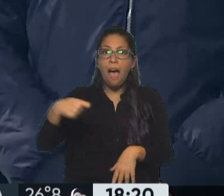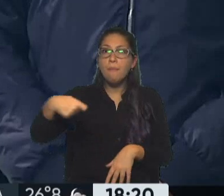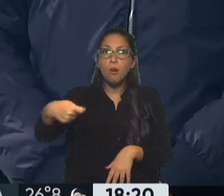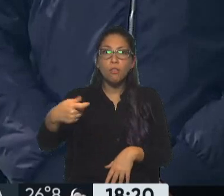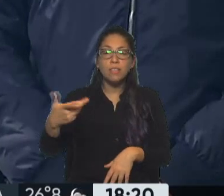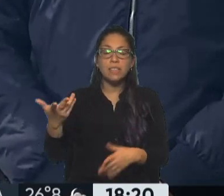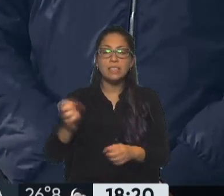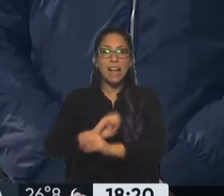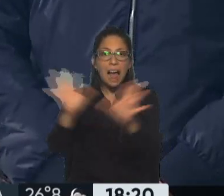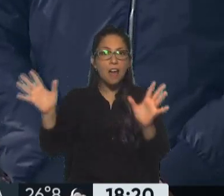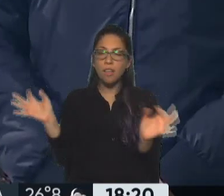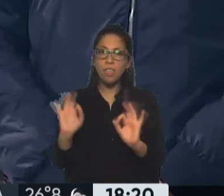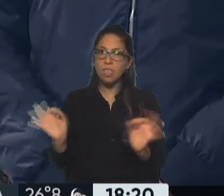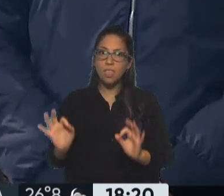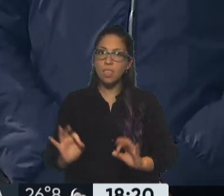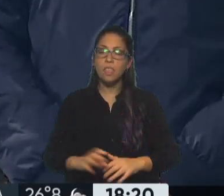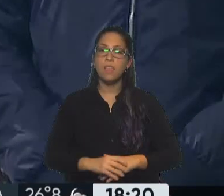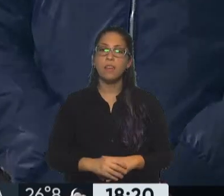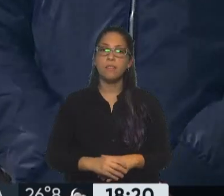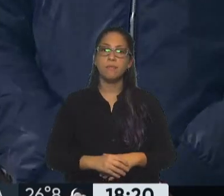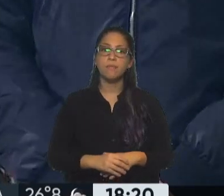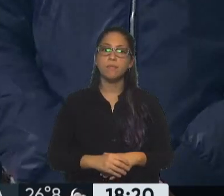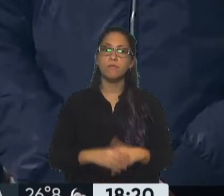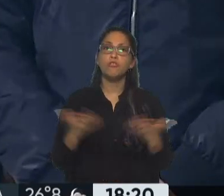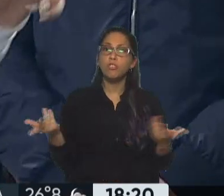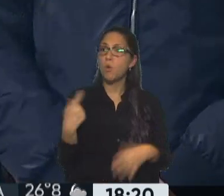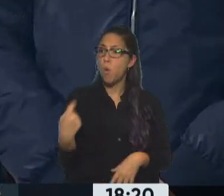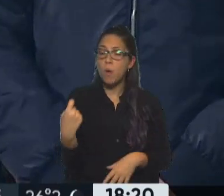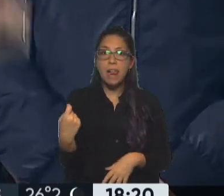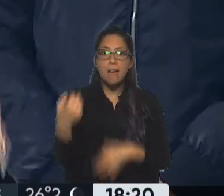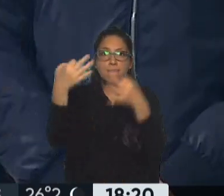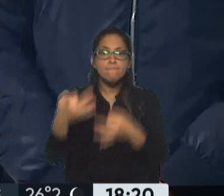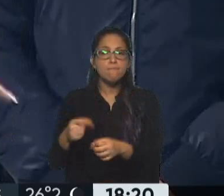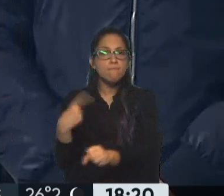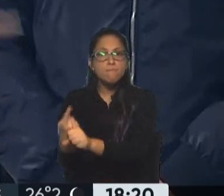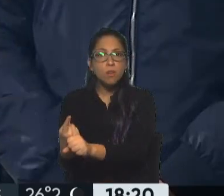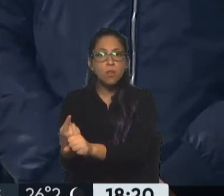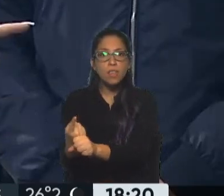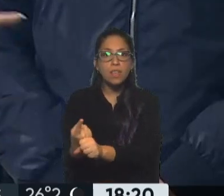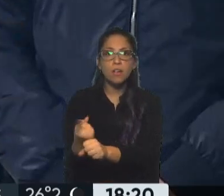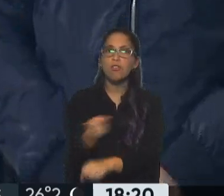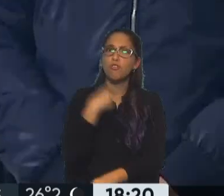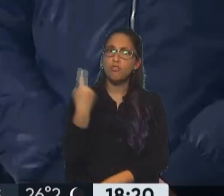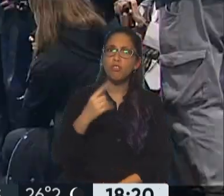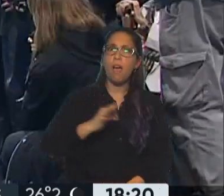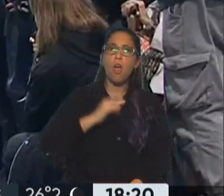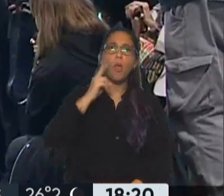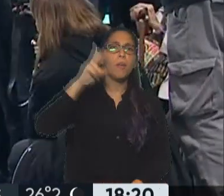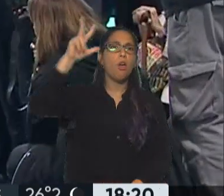aportes y por lo tanto no se podían jubilar. Cuando decidimos en el año 2008